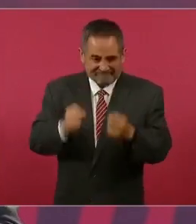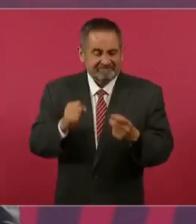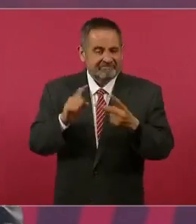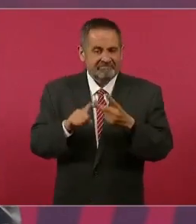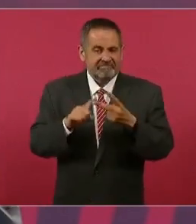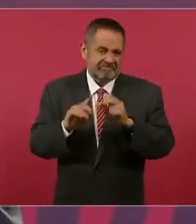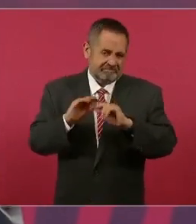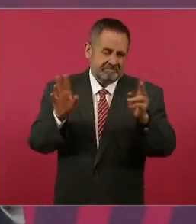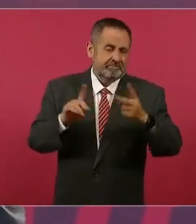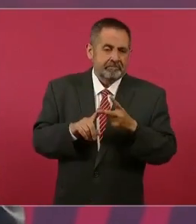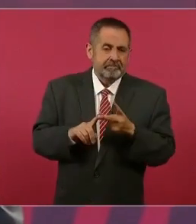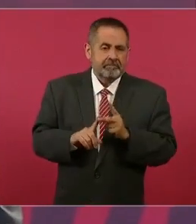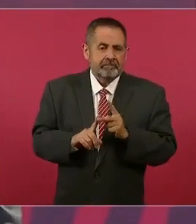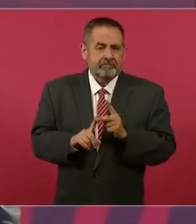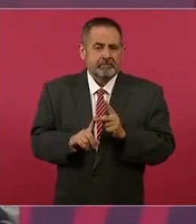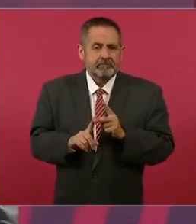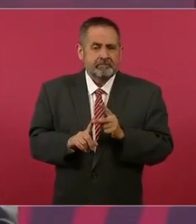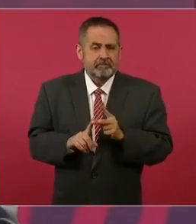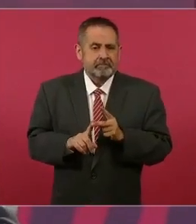desde luego,